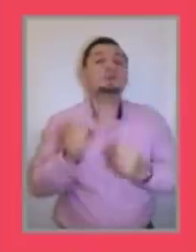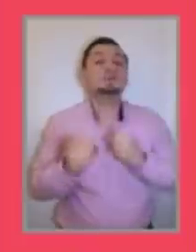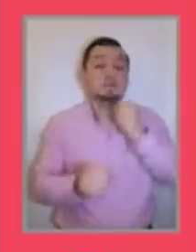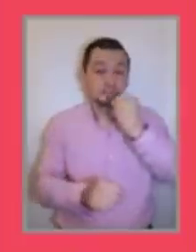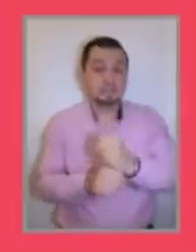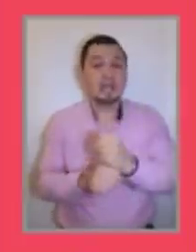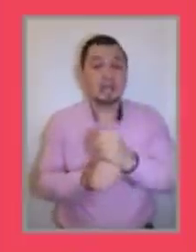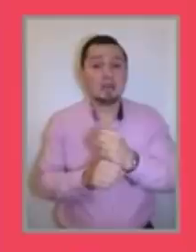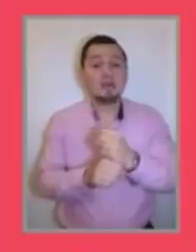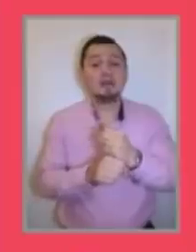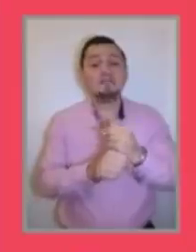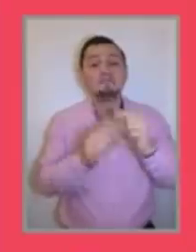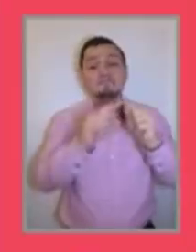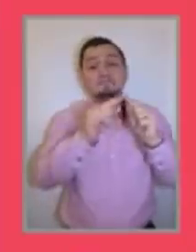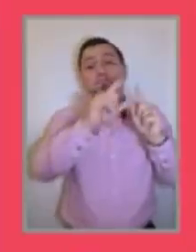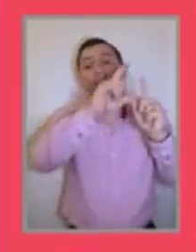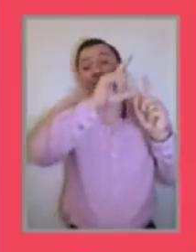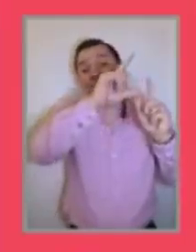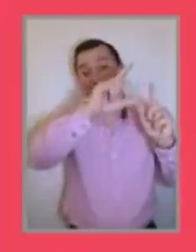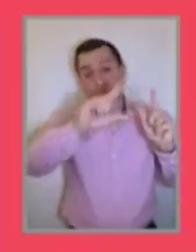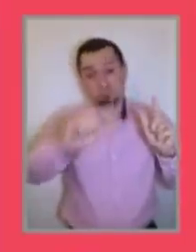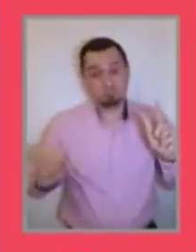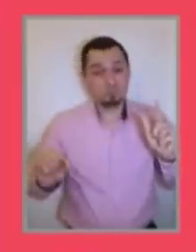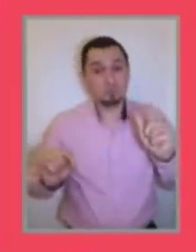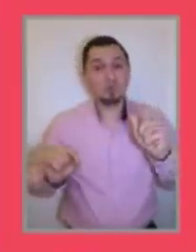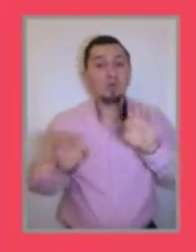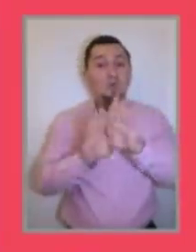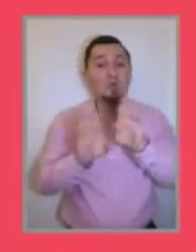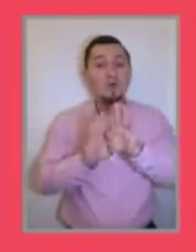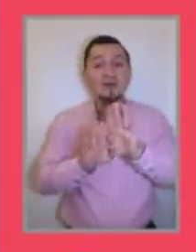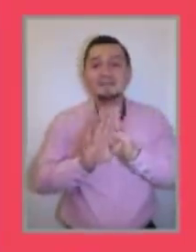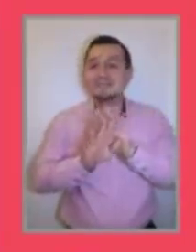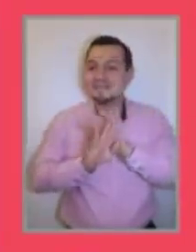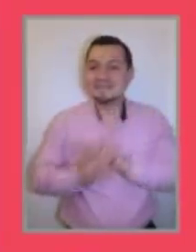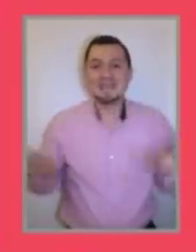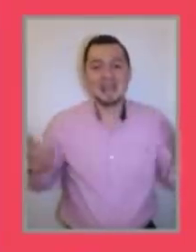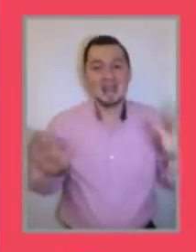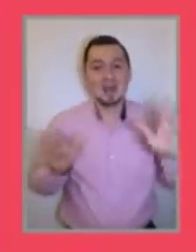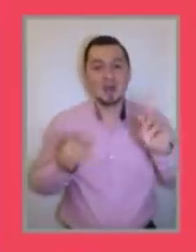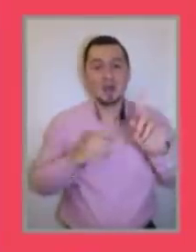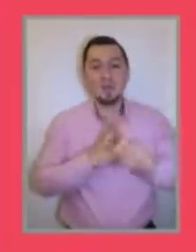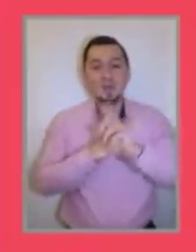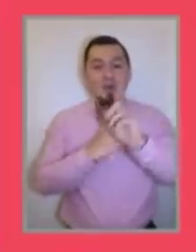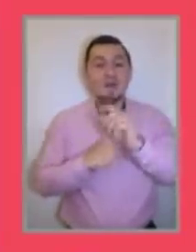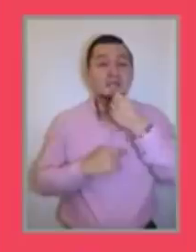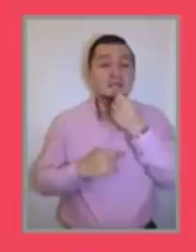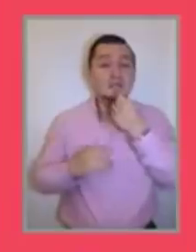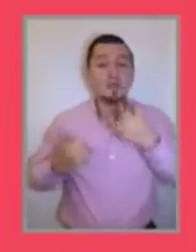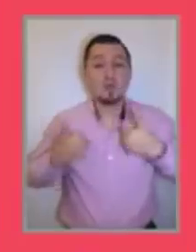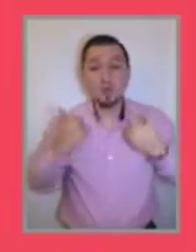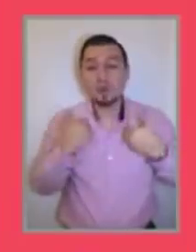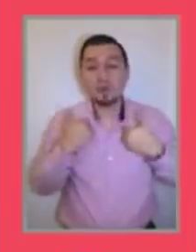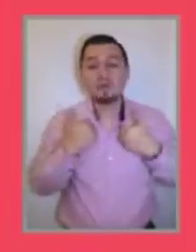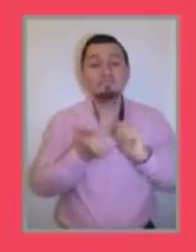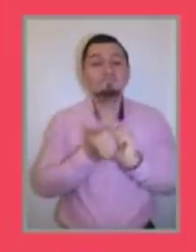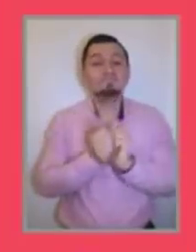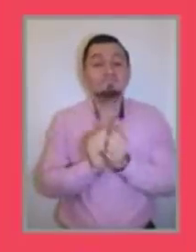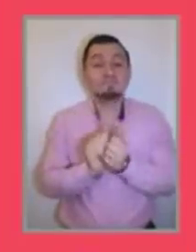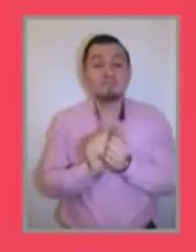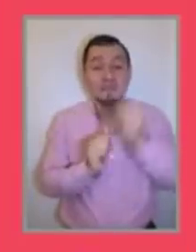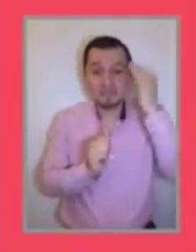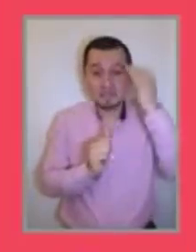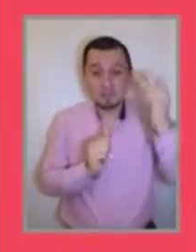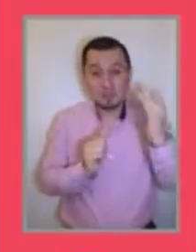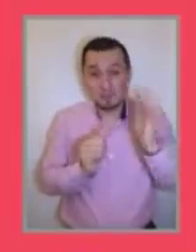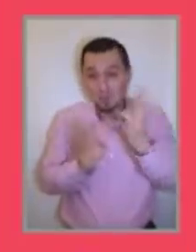estima para poder acabar con este problema. Y evidentemente los niños y los jóvenes no pueden estar este tiempo sin regresar